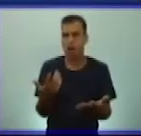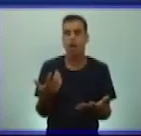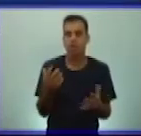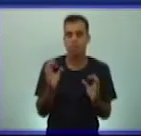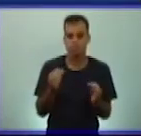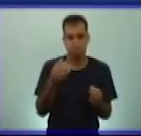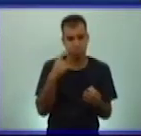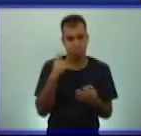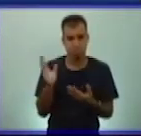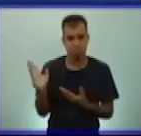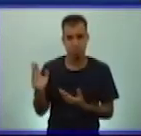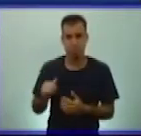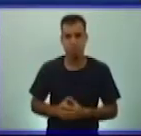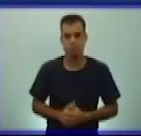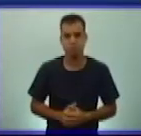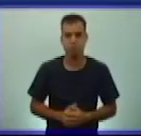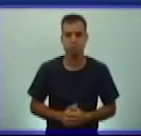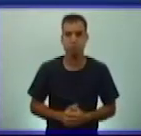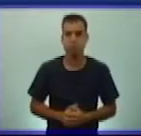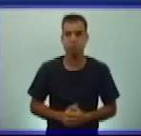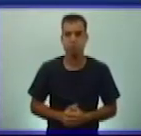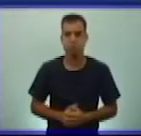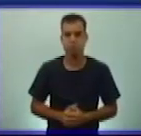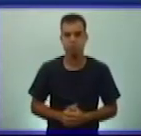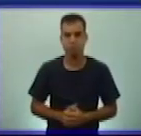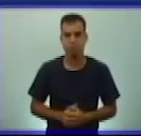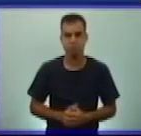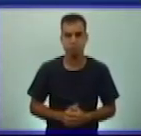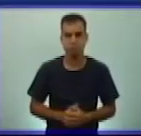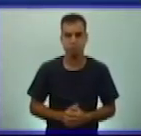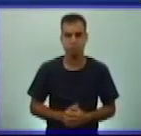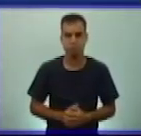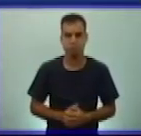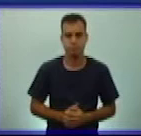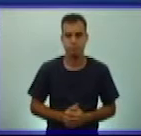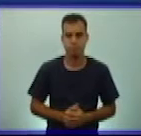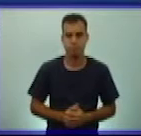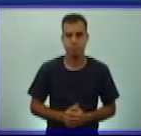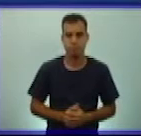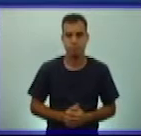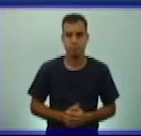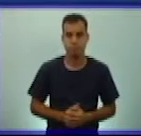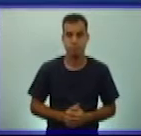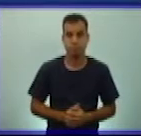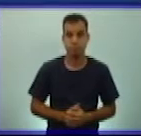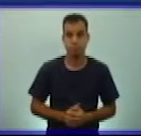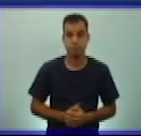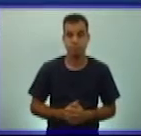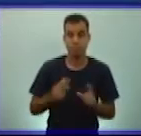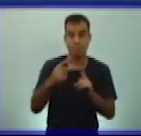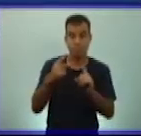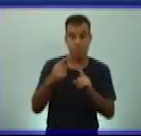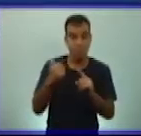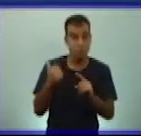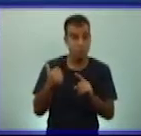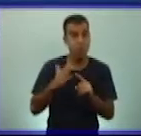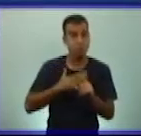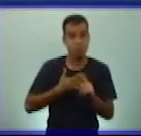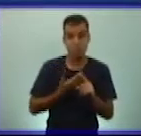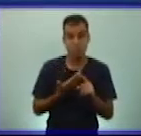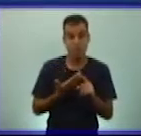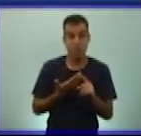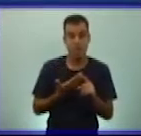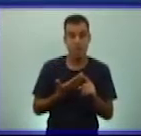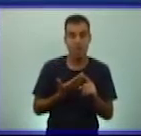El circuito en particular, el circuito que ya les describí, el circuito que estaría conformado por un